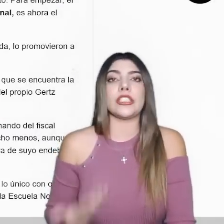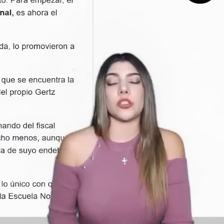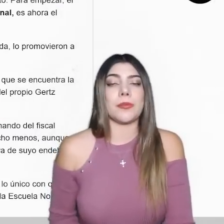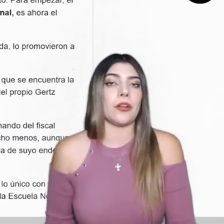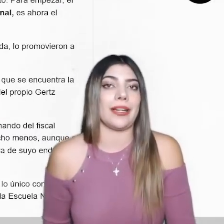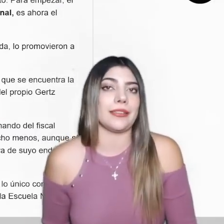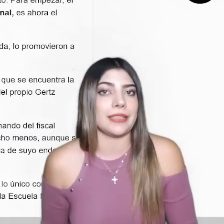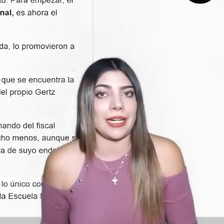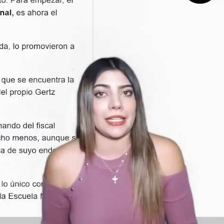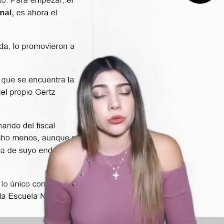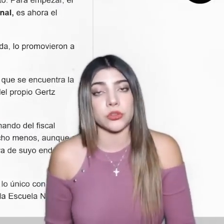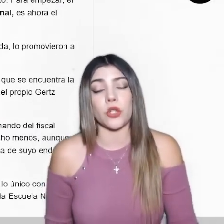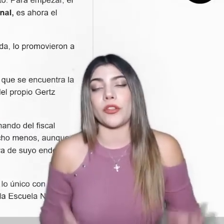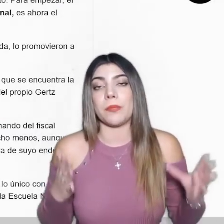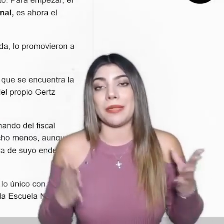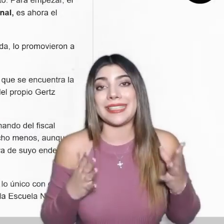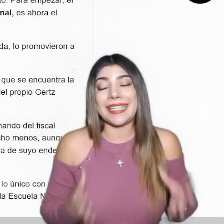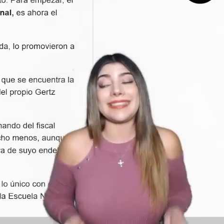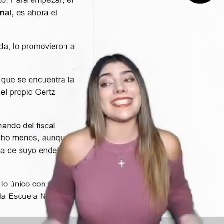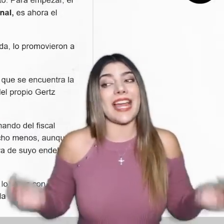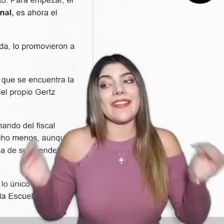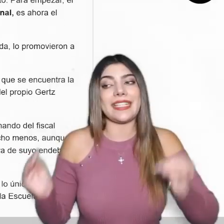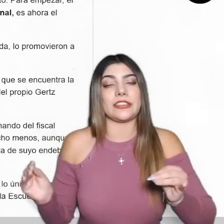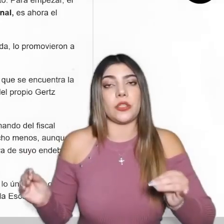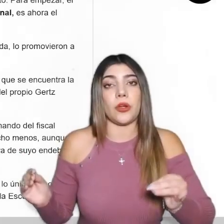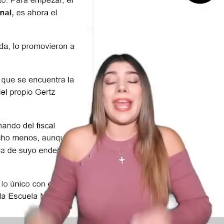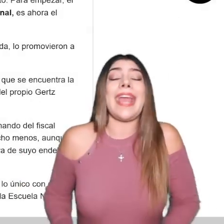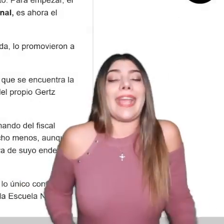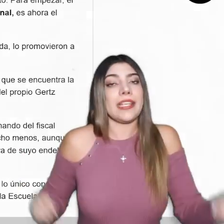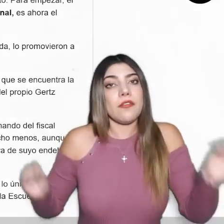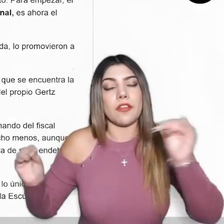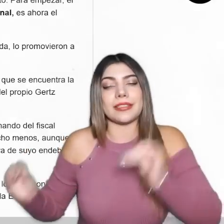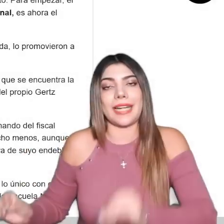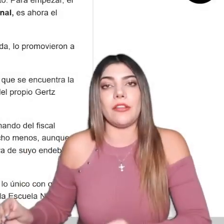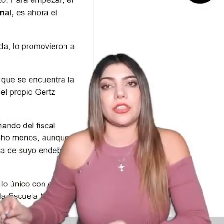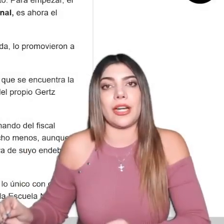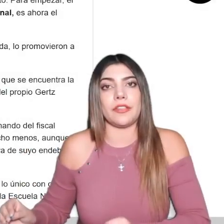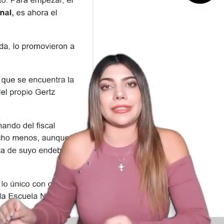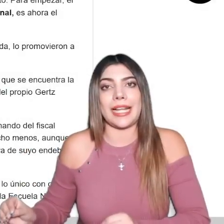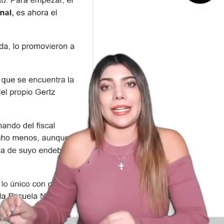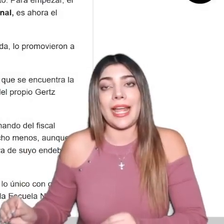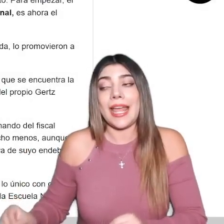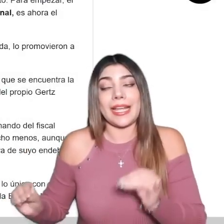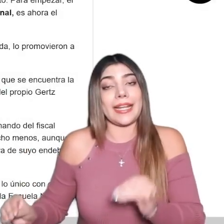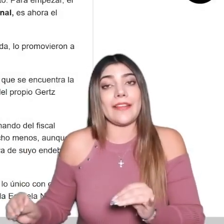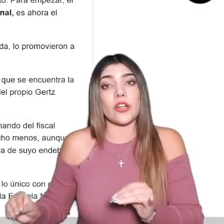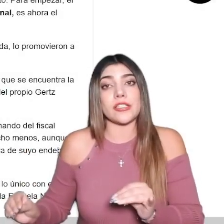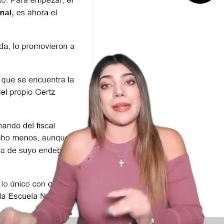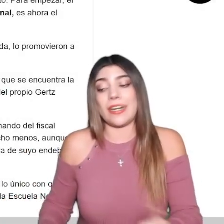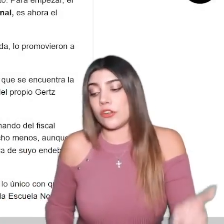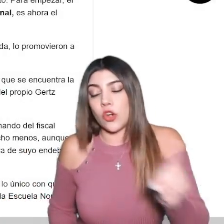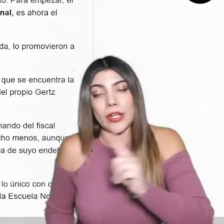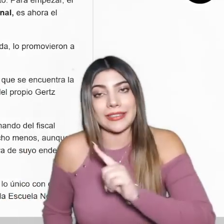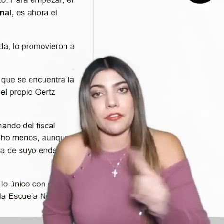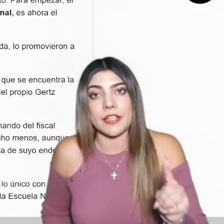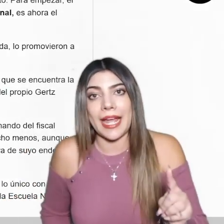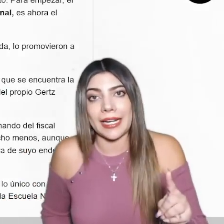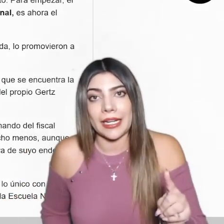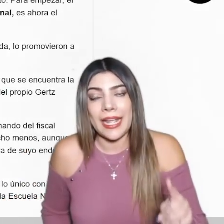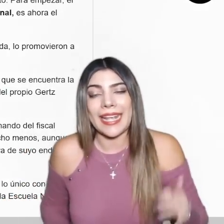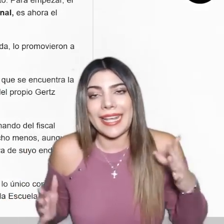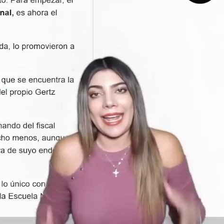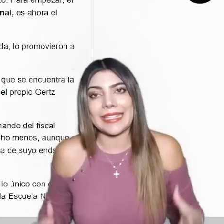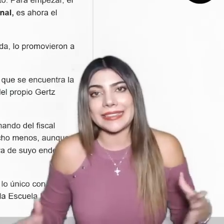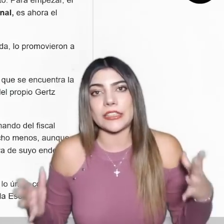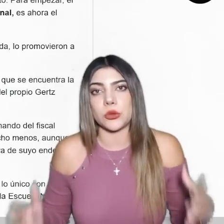qué no se han tomado cartas en el asunto cuando el presidente ya detectó que hay infiltrados en la Fiscalía, que Alejandro Gertz Manero no es de